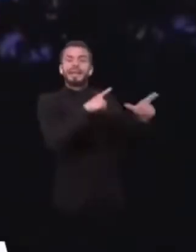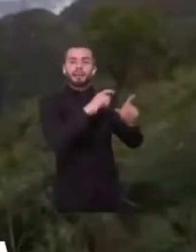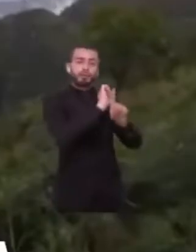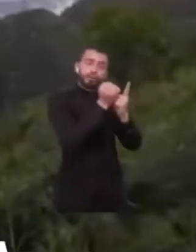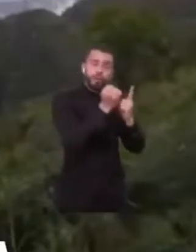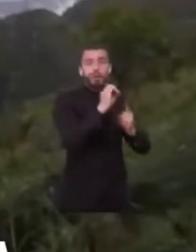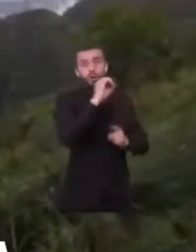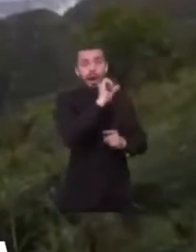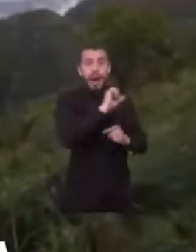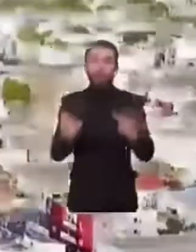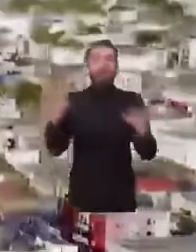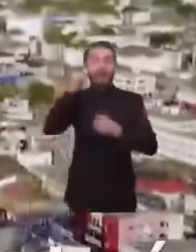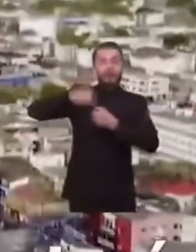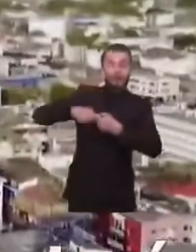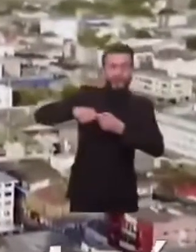Arauca,